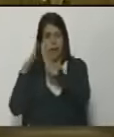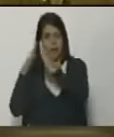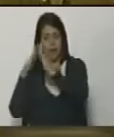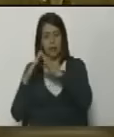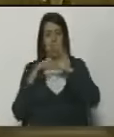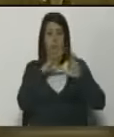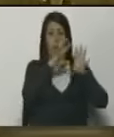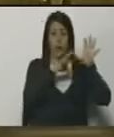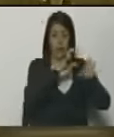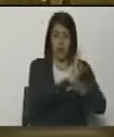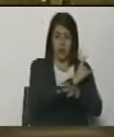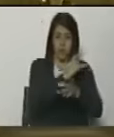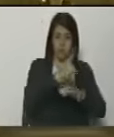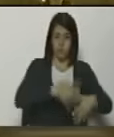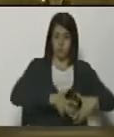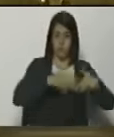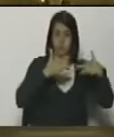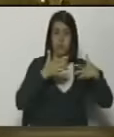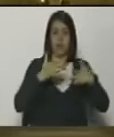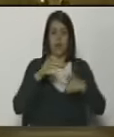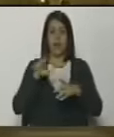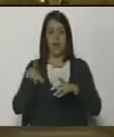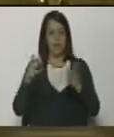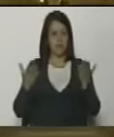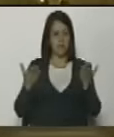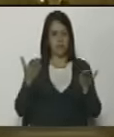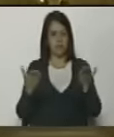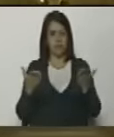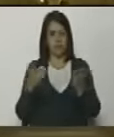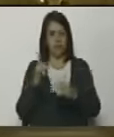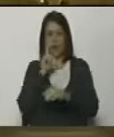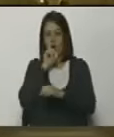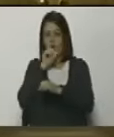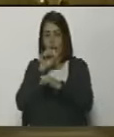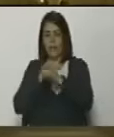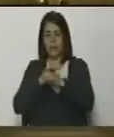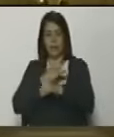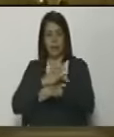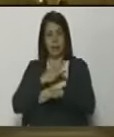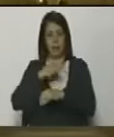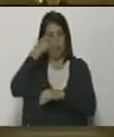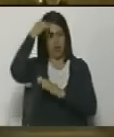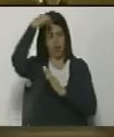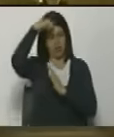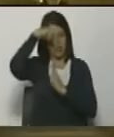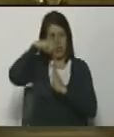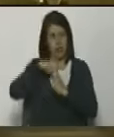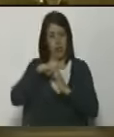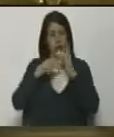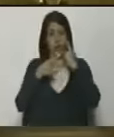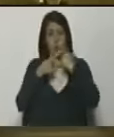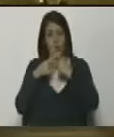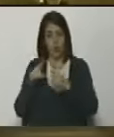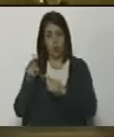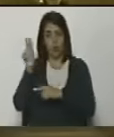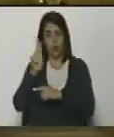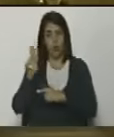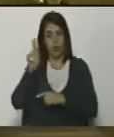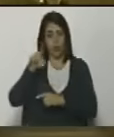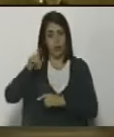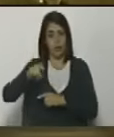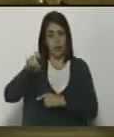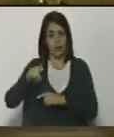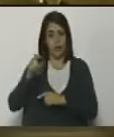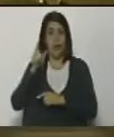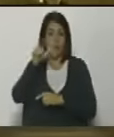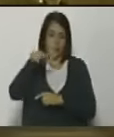Y en esta distinción encontramos animales que solo obedecen a sus instintos y otros que se usan para las necesidades